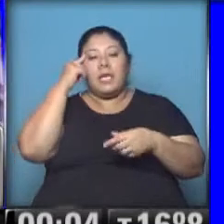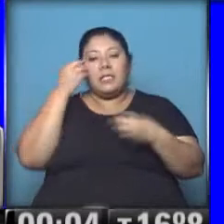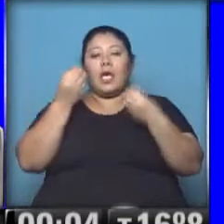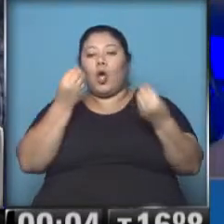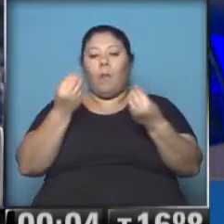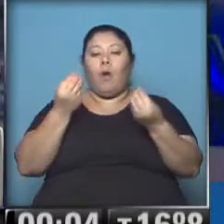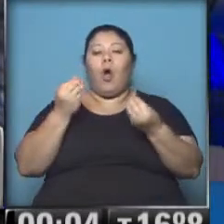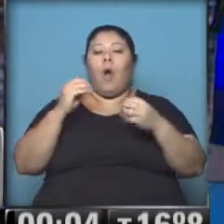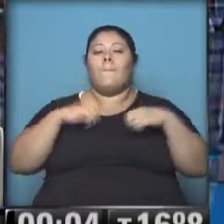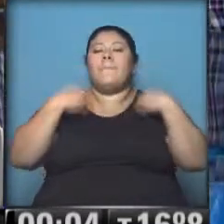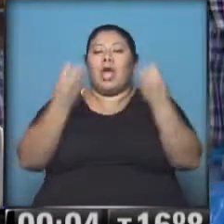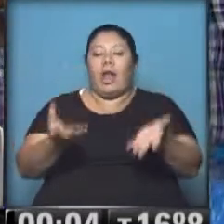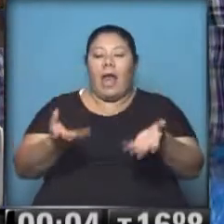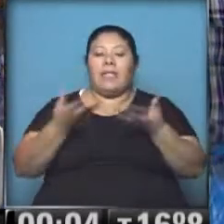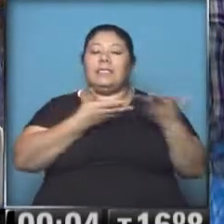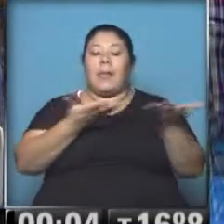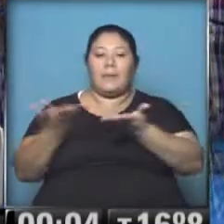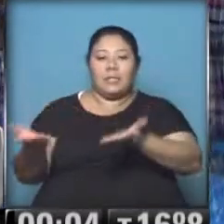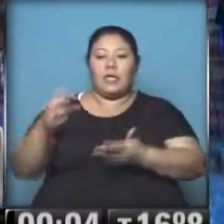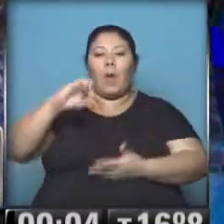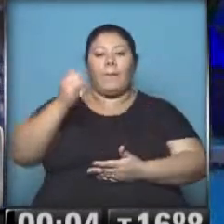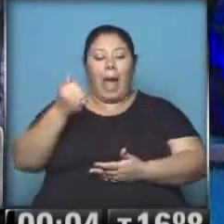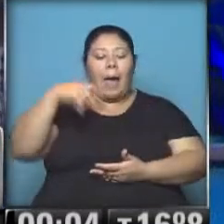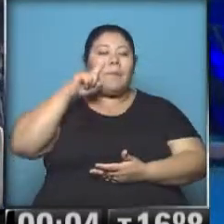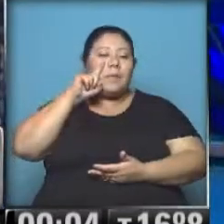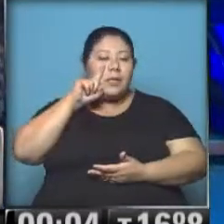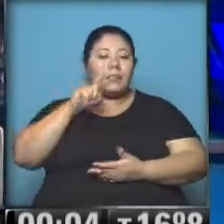en salud. Ojalá que mejoren, porque sí, es cierto que a veces